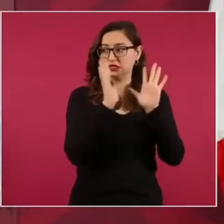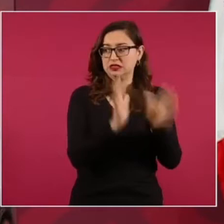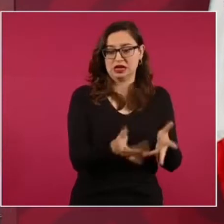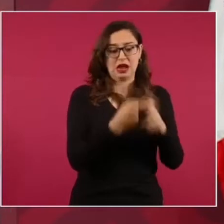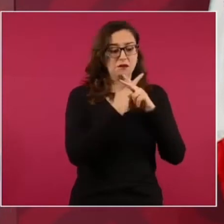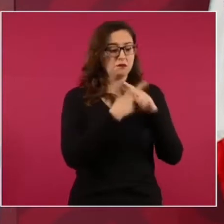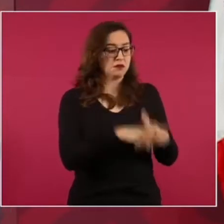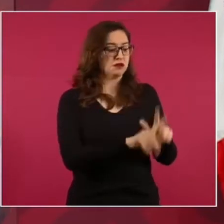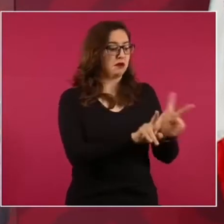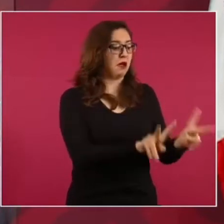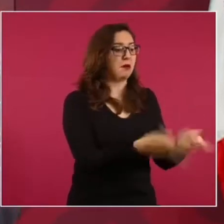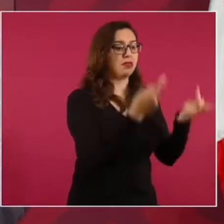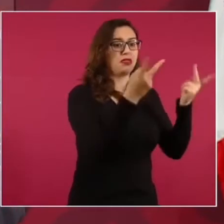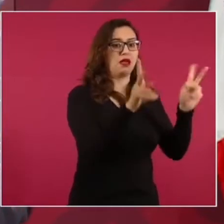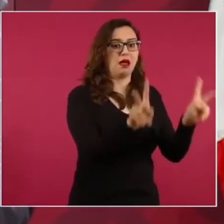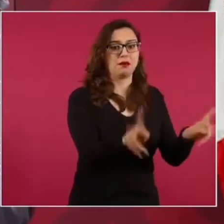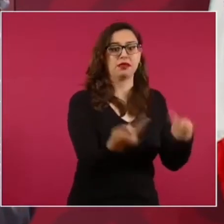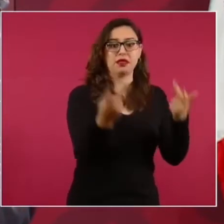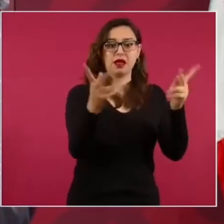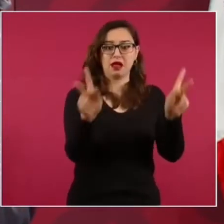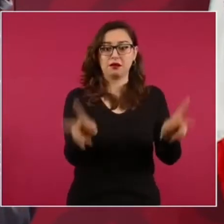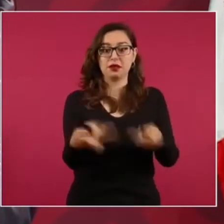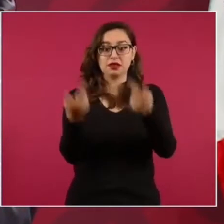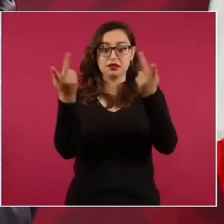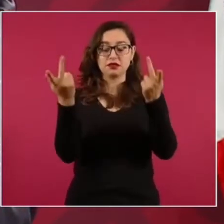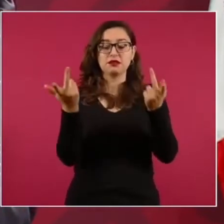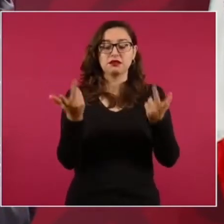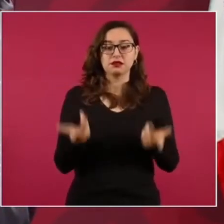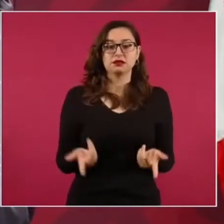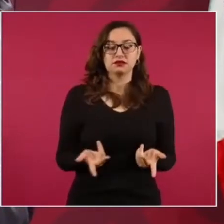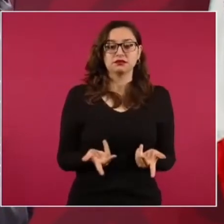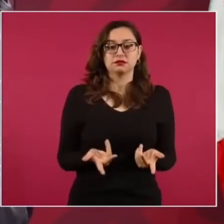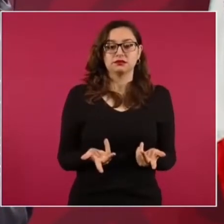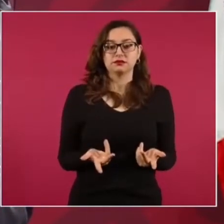unas plantas de hidrógeno que se requieren,